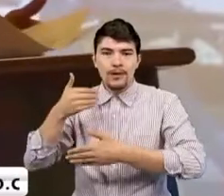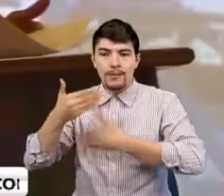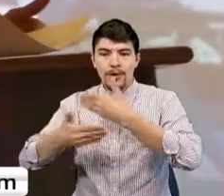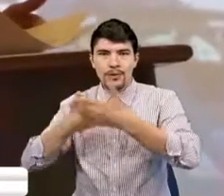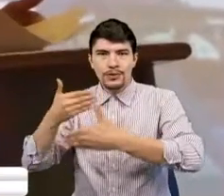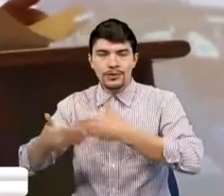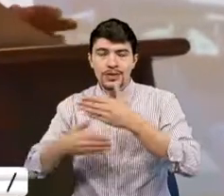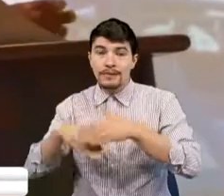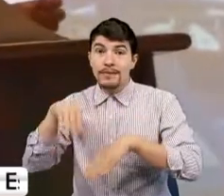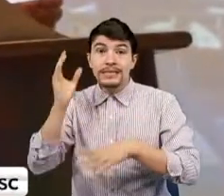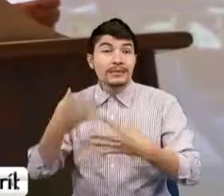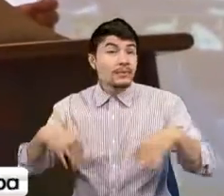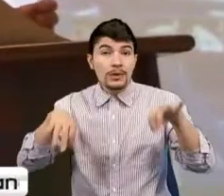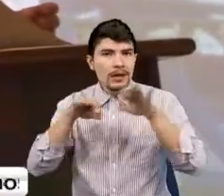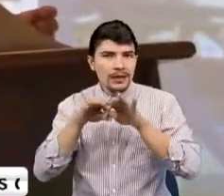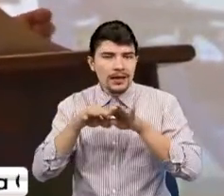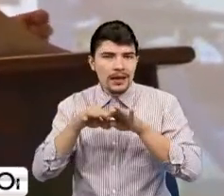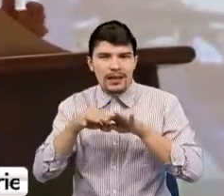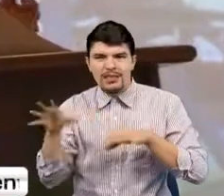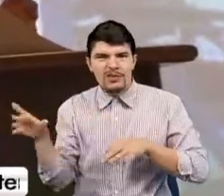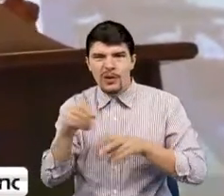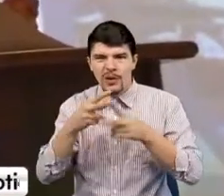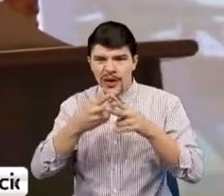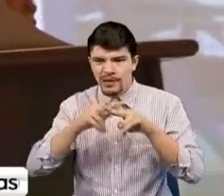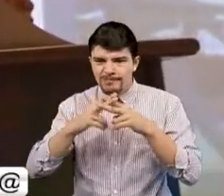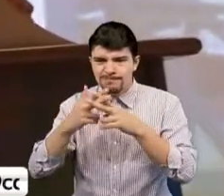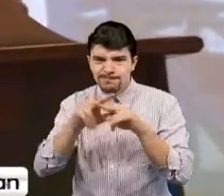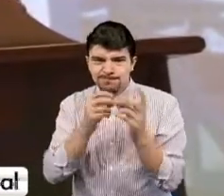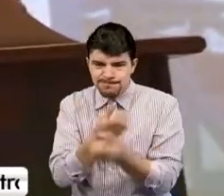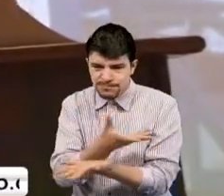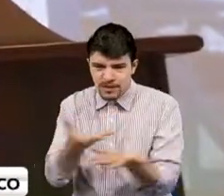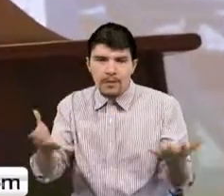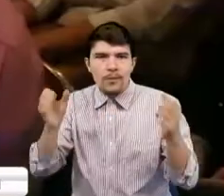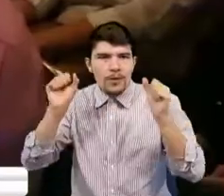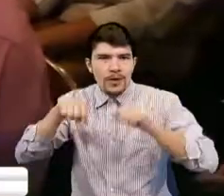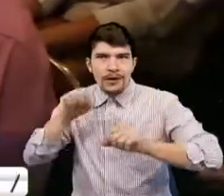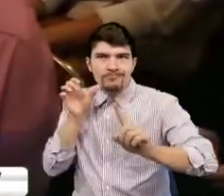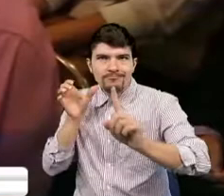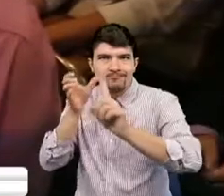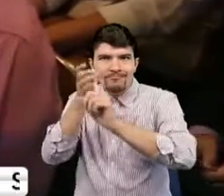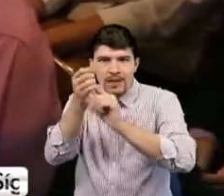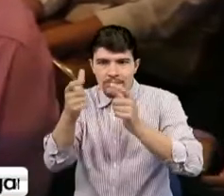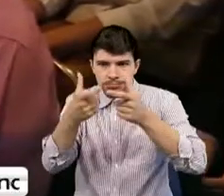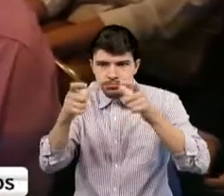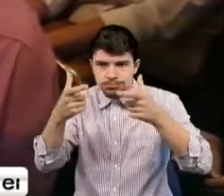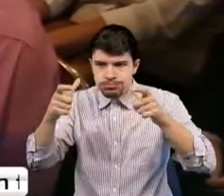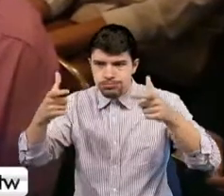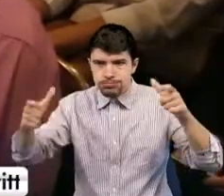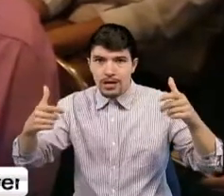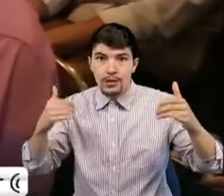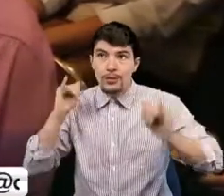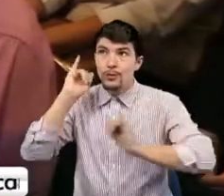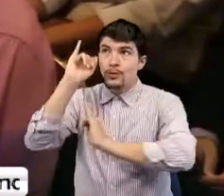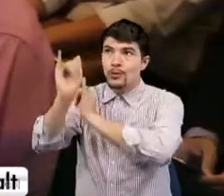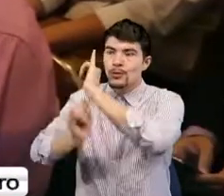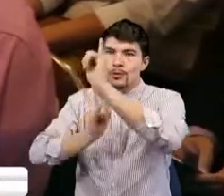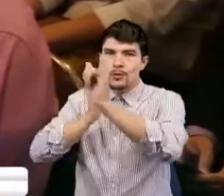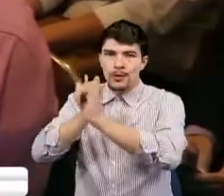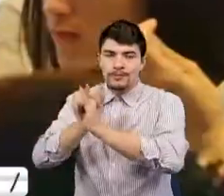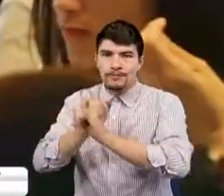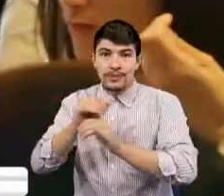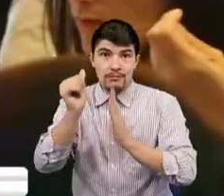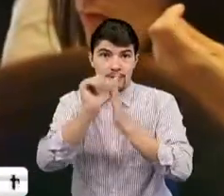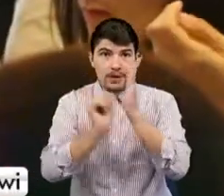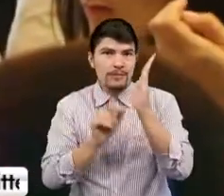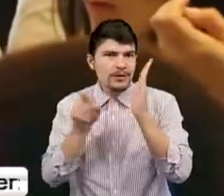y, sobre todo, tener todas las herramientas disponibles para lograr crecer a través de la internacionalización. El